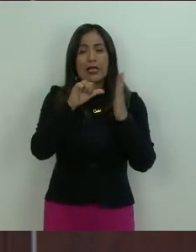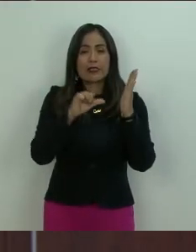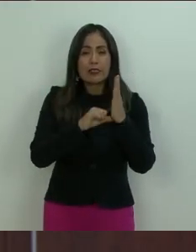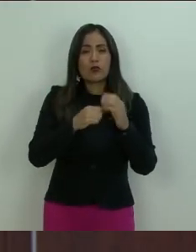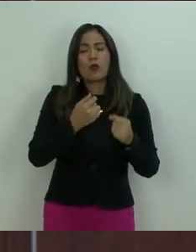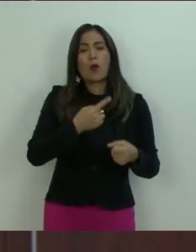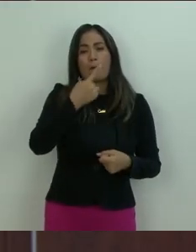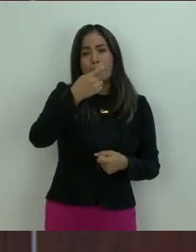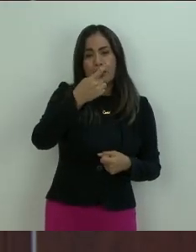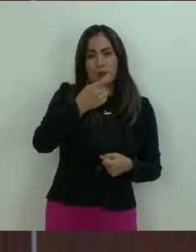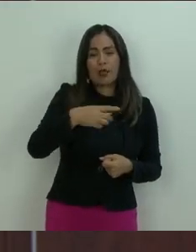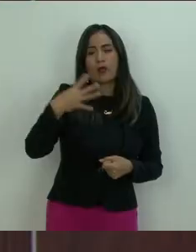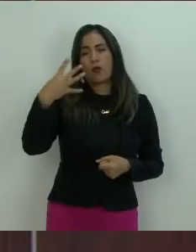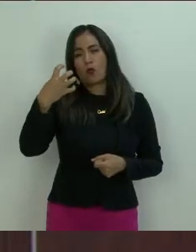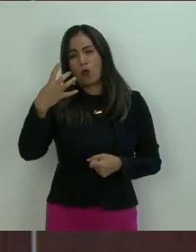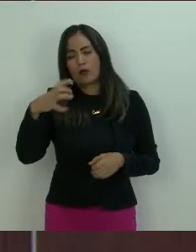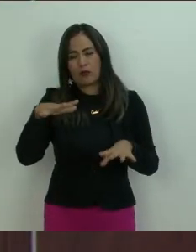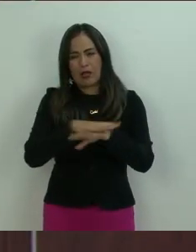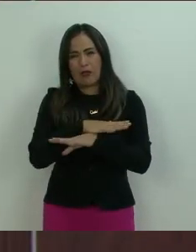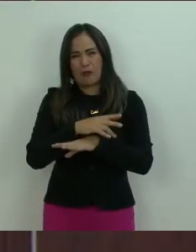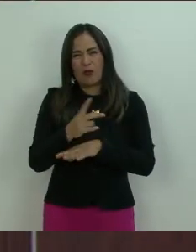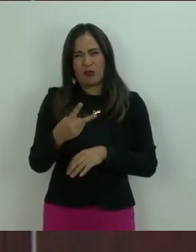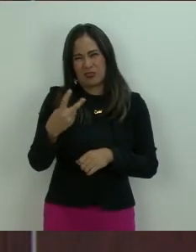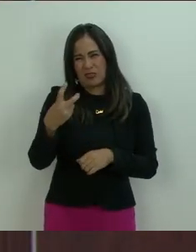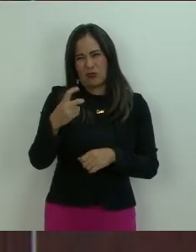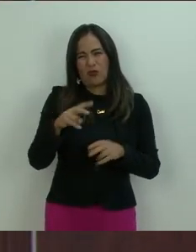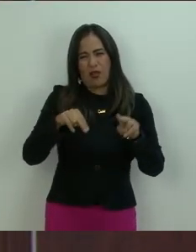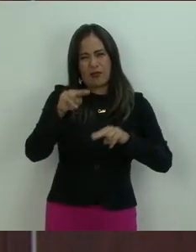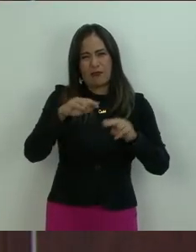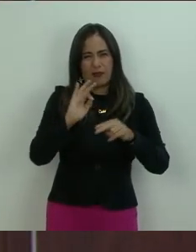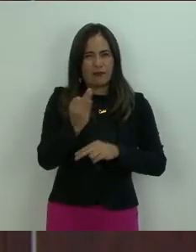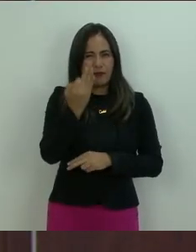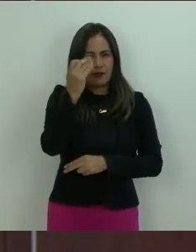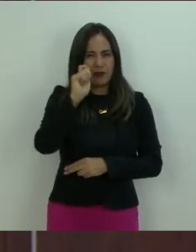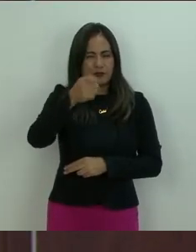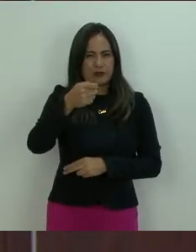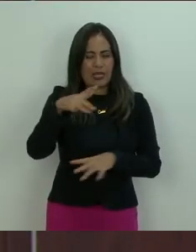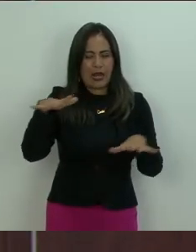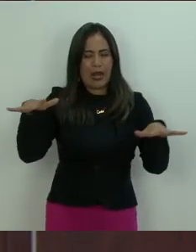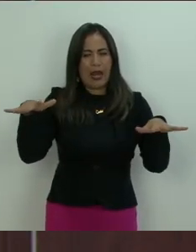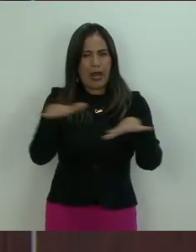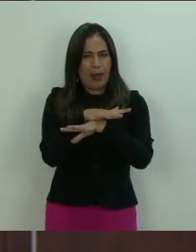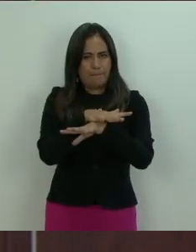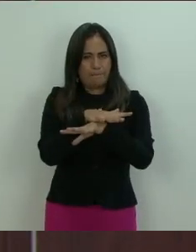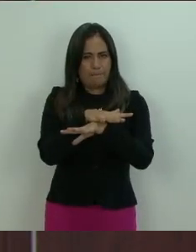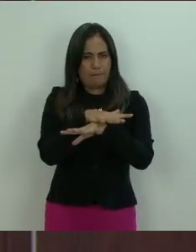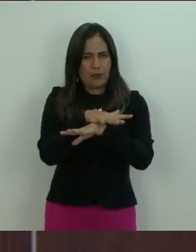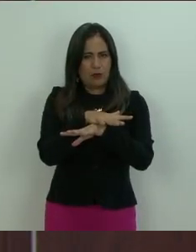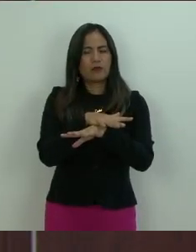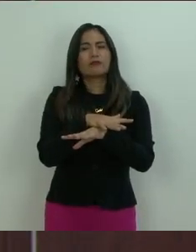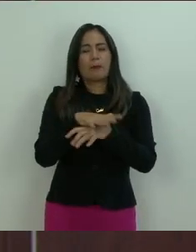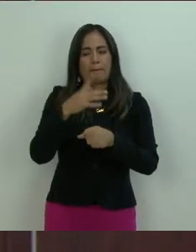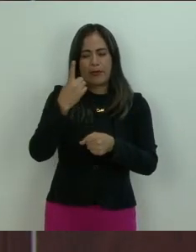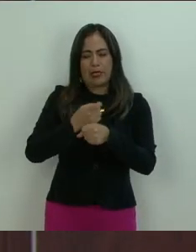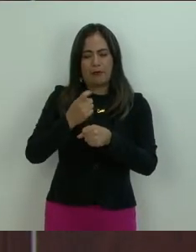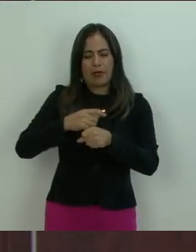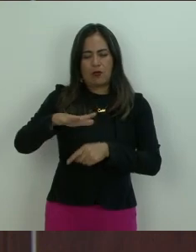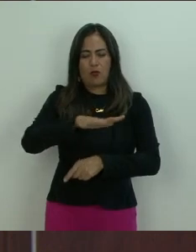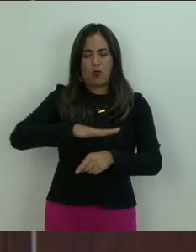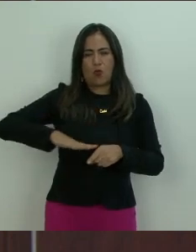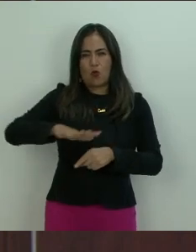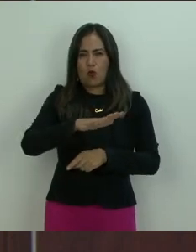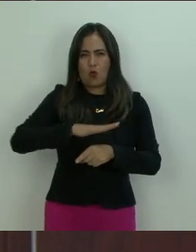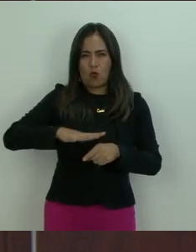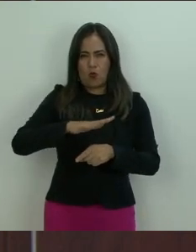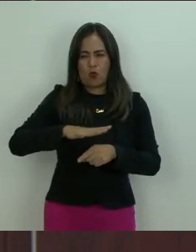4º, hoy 2º, a nivel federal, es porque los cambios se tienen que hacer a nivel local. Yo no tengo